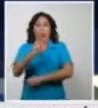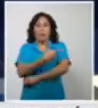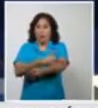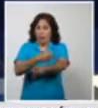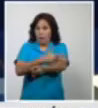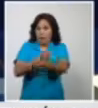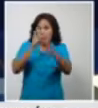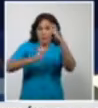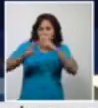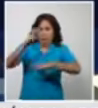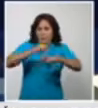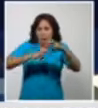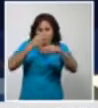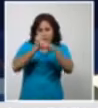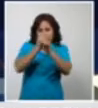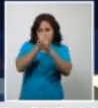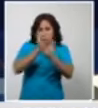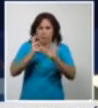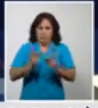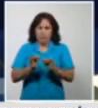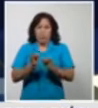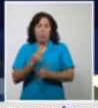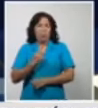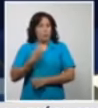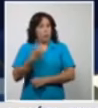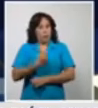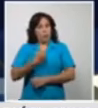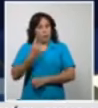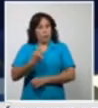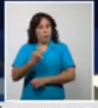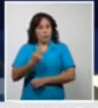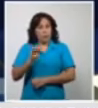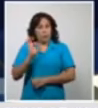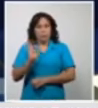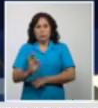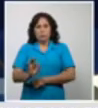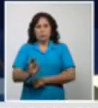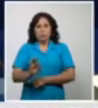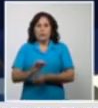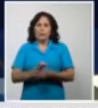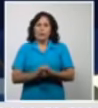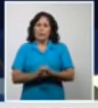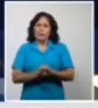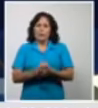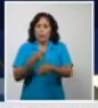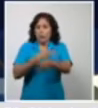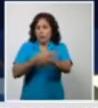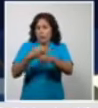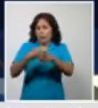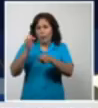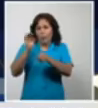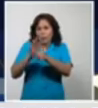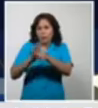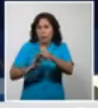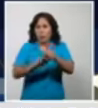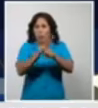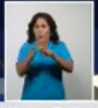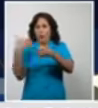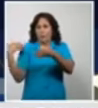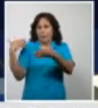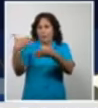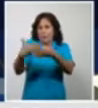estudiadas. O sea, ya nosotros, en toda la historia de esta pandemia en